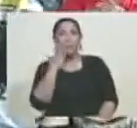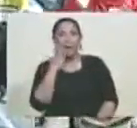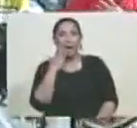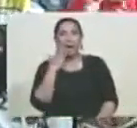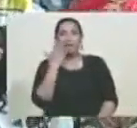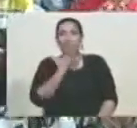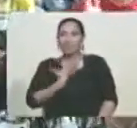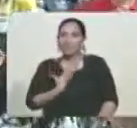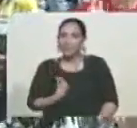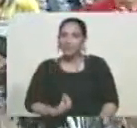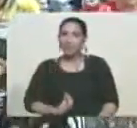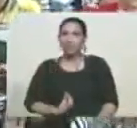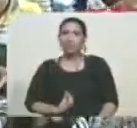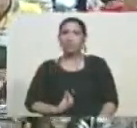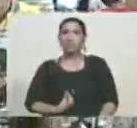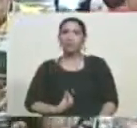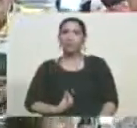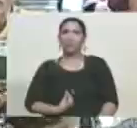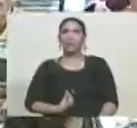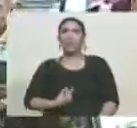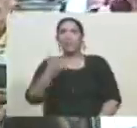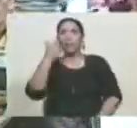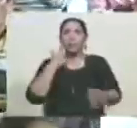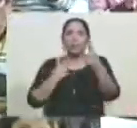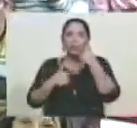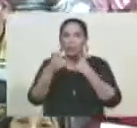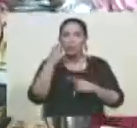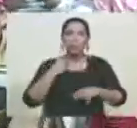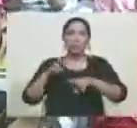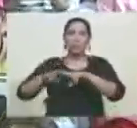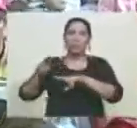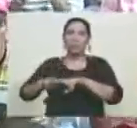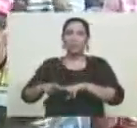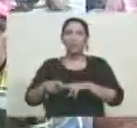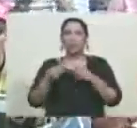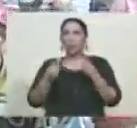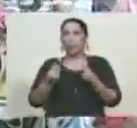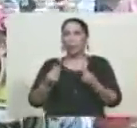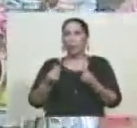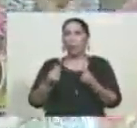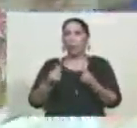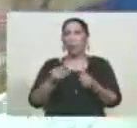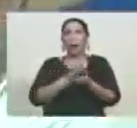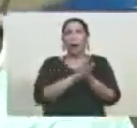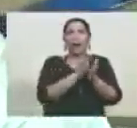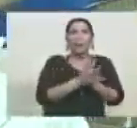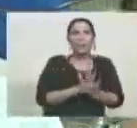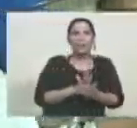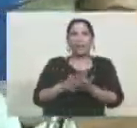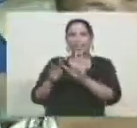familia se para y los hijos lloran y tiene que dividir una arepa para 6 y 7.